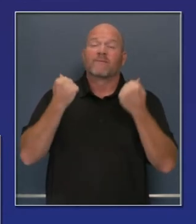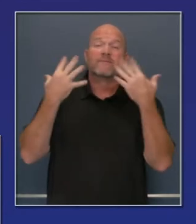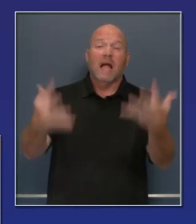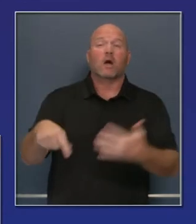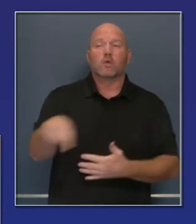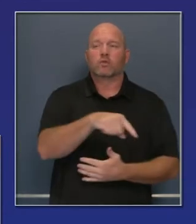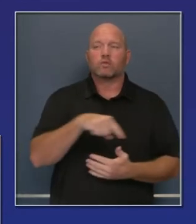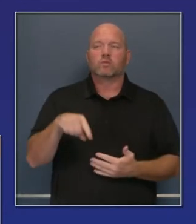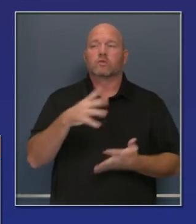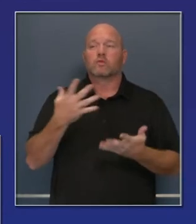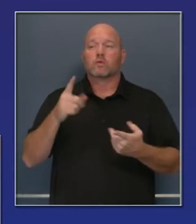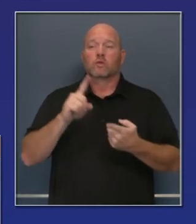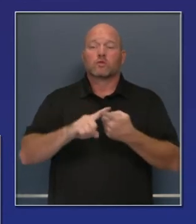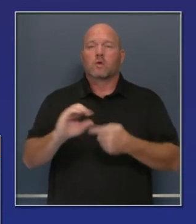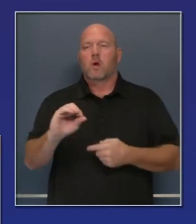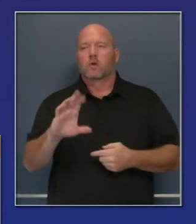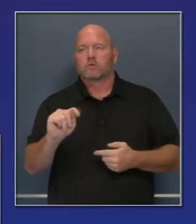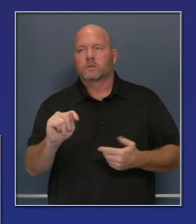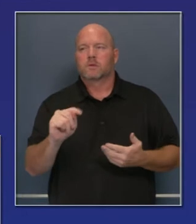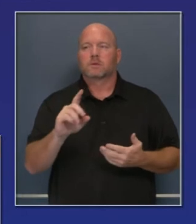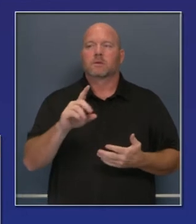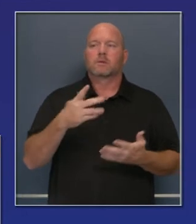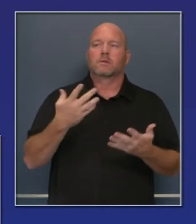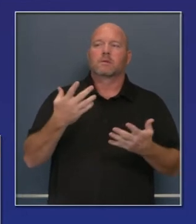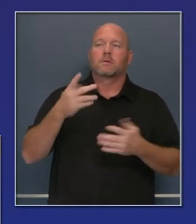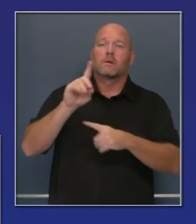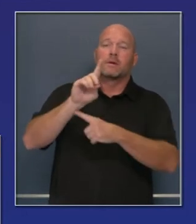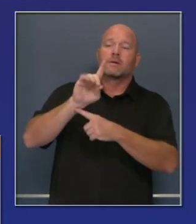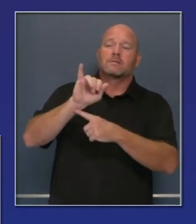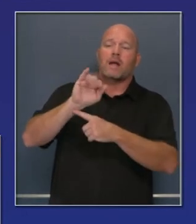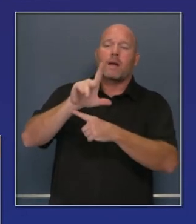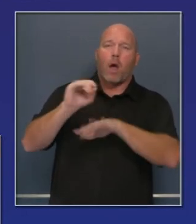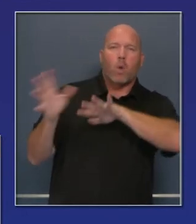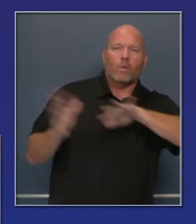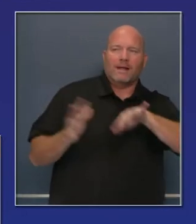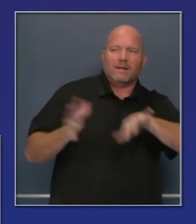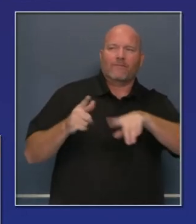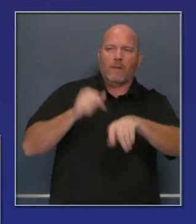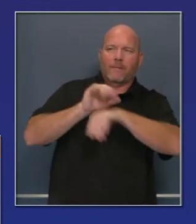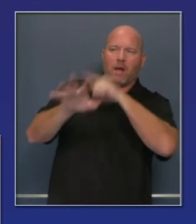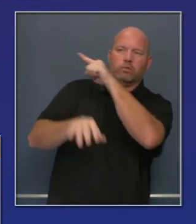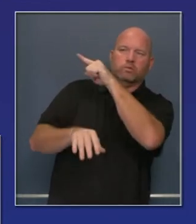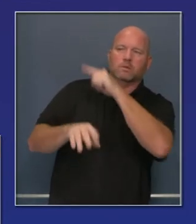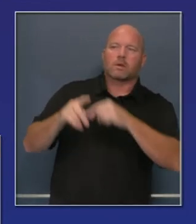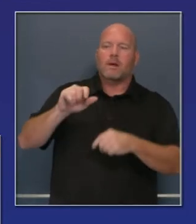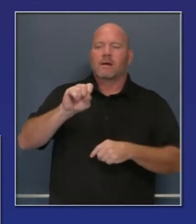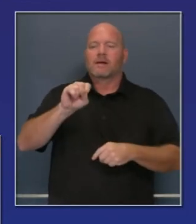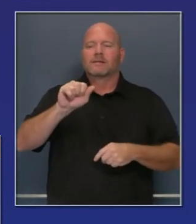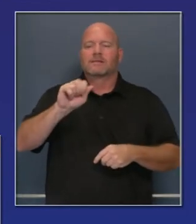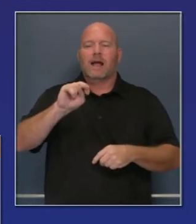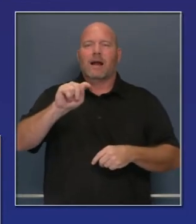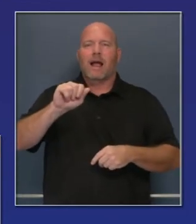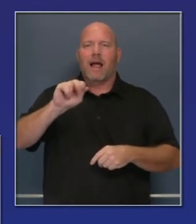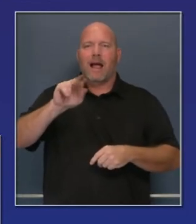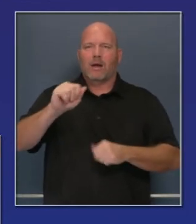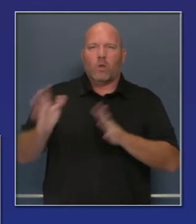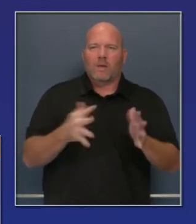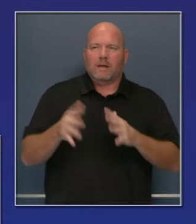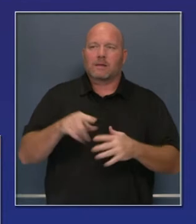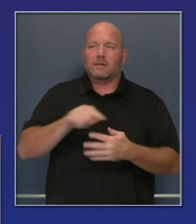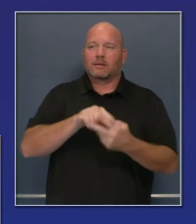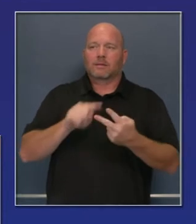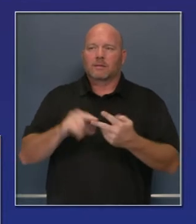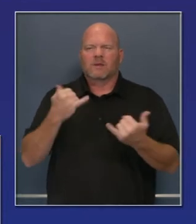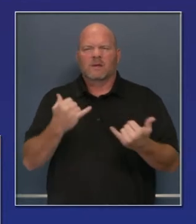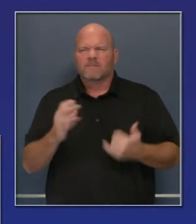últimos años en estas temporadas de incendio. Entrando a octubre, comienzan los fuertes vientos de Santa Ana y otros que comienzan